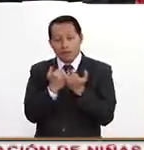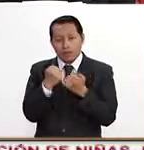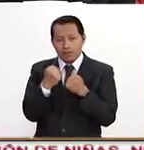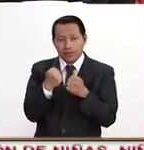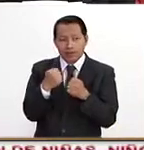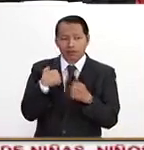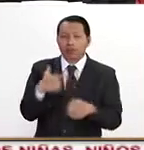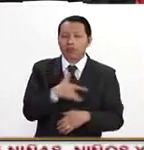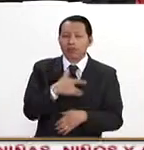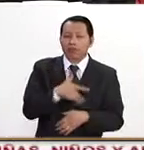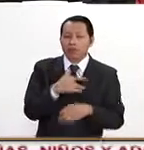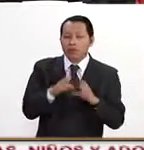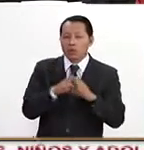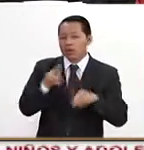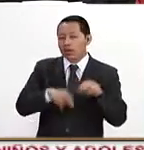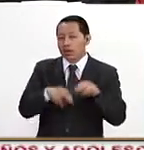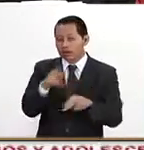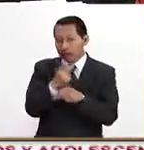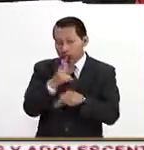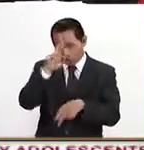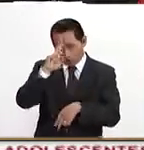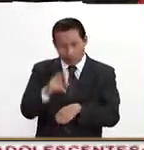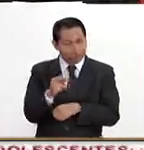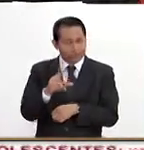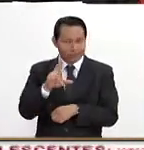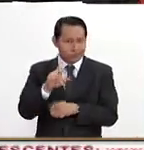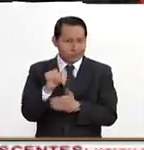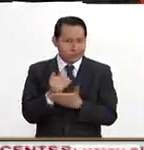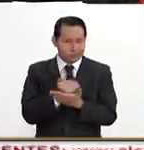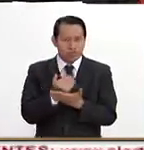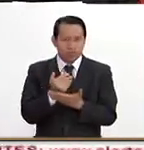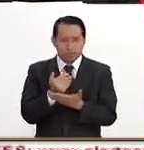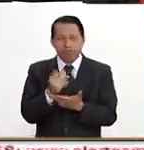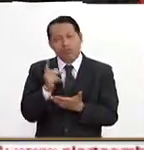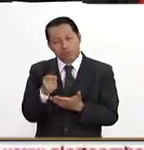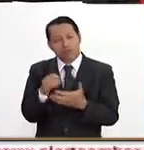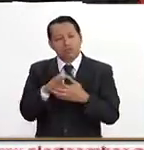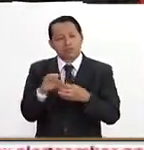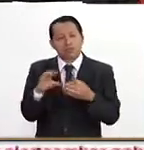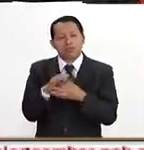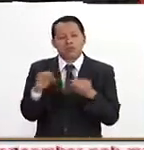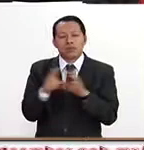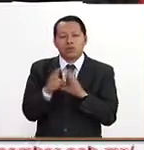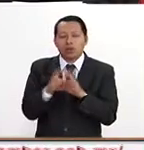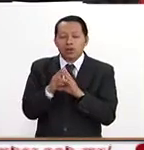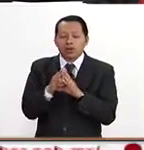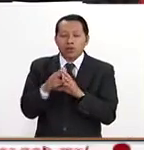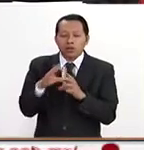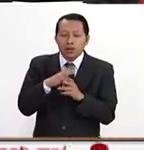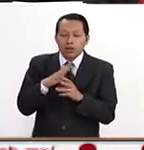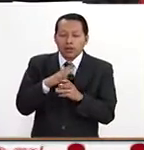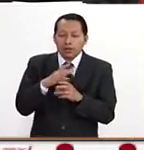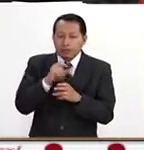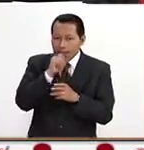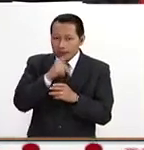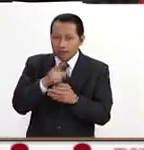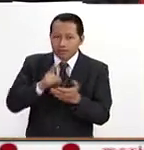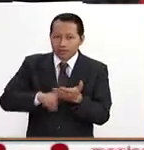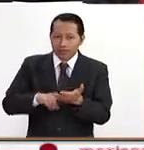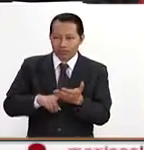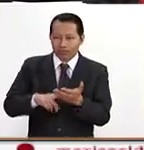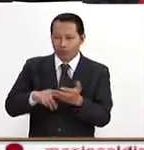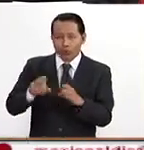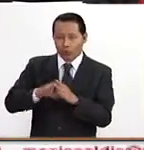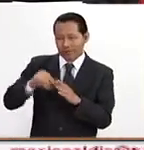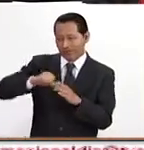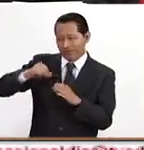me parece que nuestro nivel de tolerancia no tanto y eso habla de nuestra vocación convicción conservadora